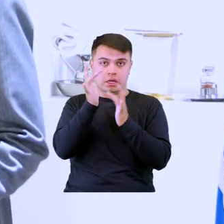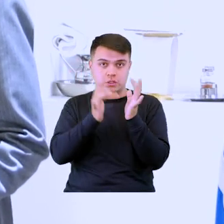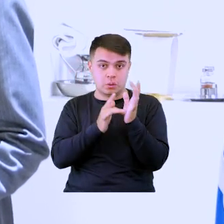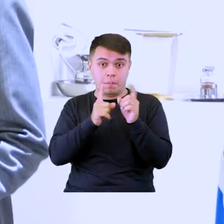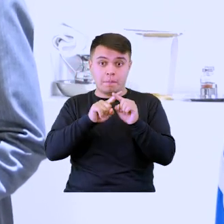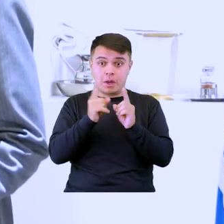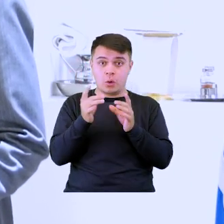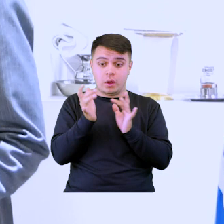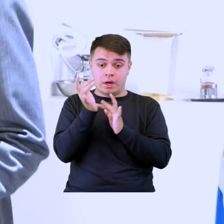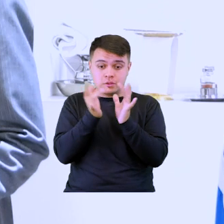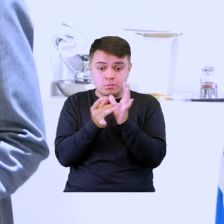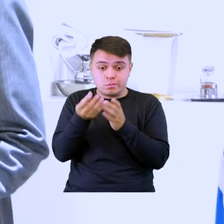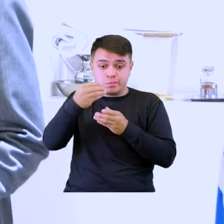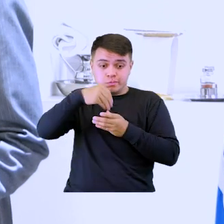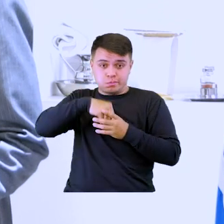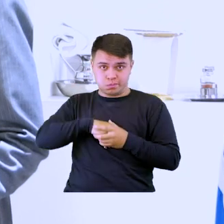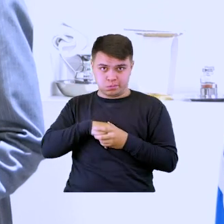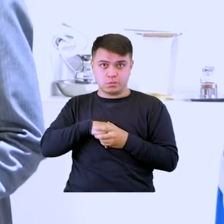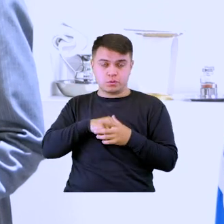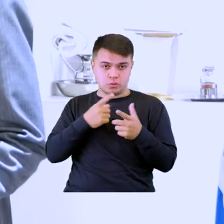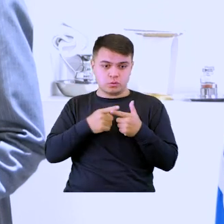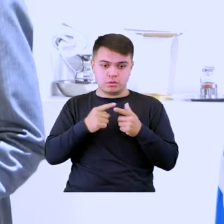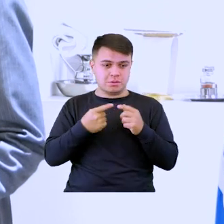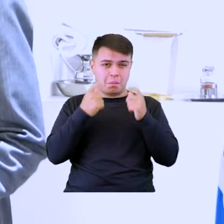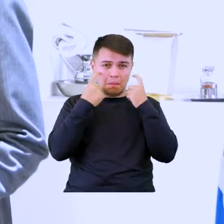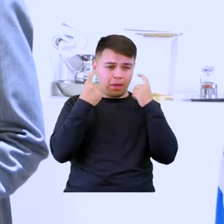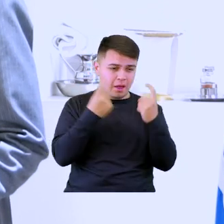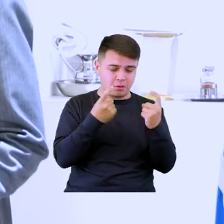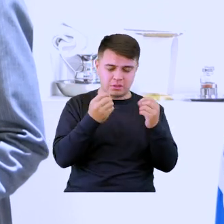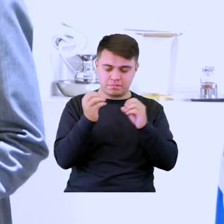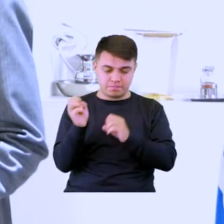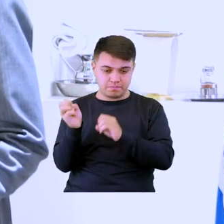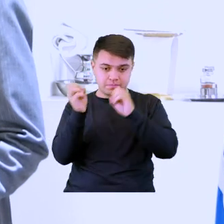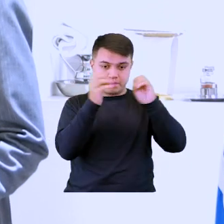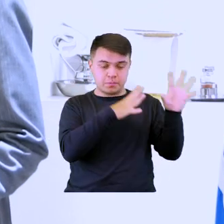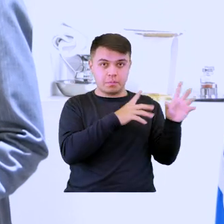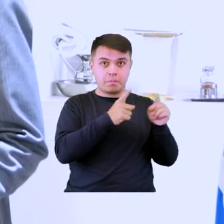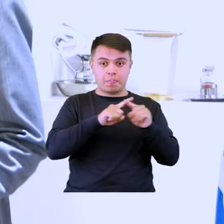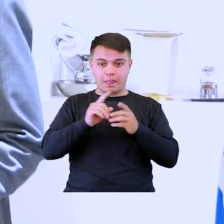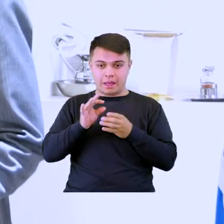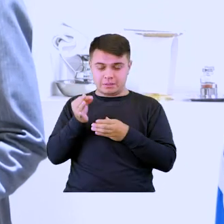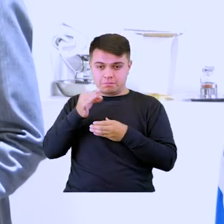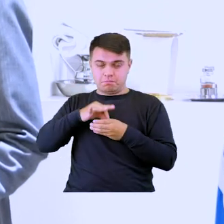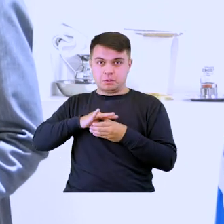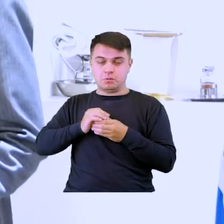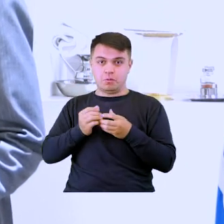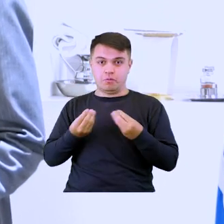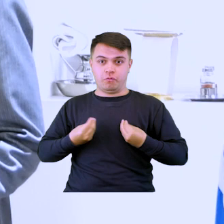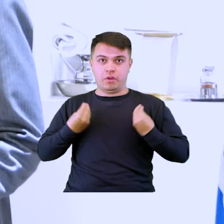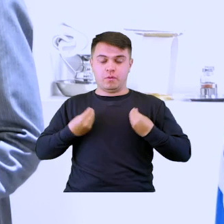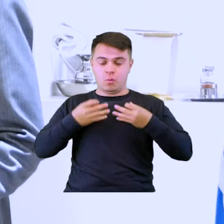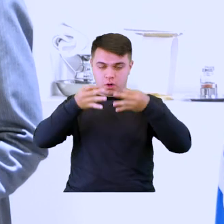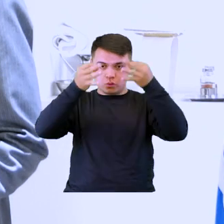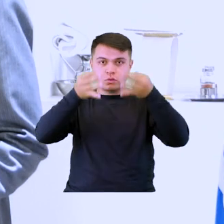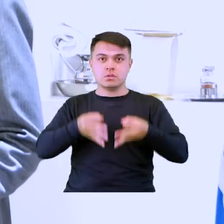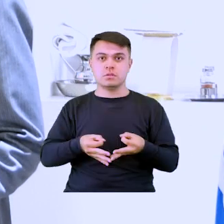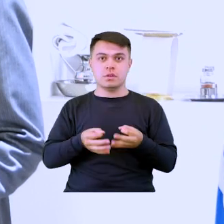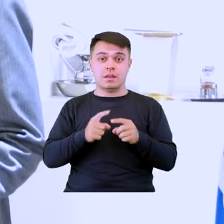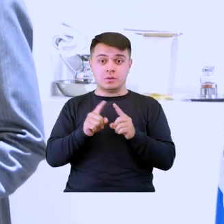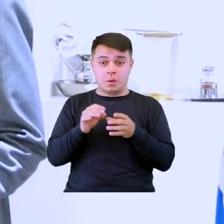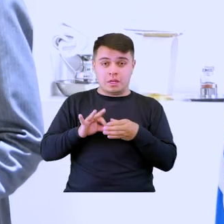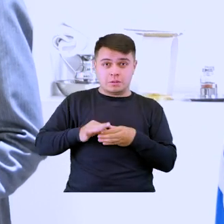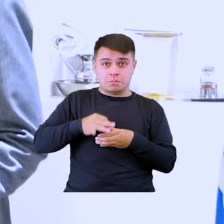ustedes, el cuerpo está muerto por el pecado, pero el Espíritu vive por la justicia. Y si el Espíritu del